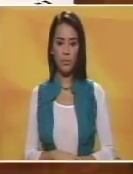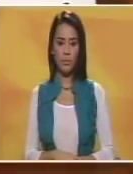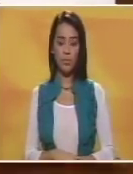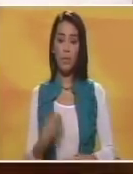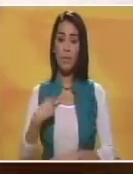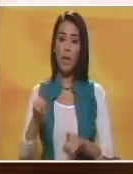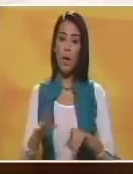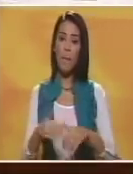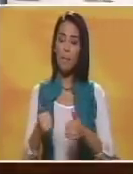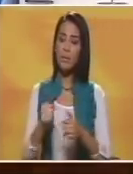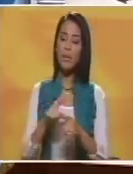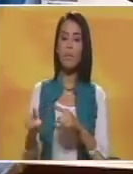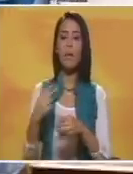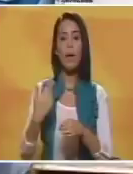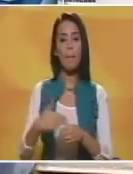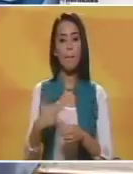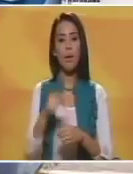almacenamiento y embarque de crudos José Antonio Anzoátegui.